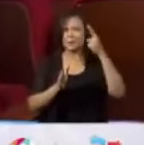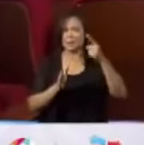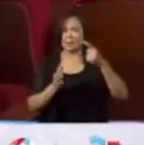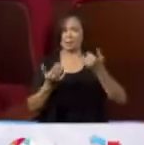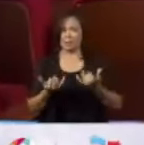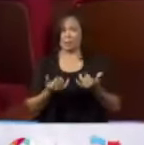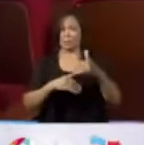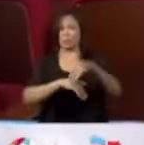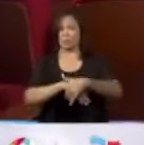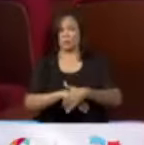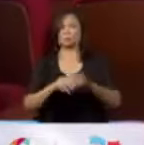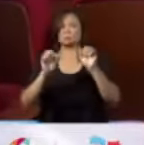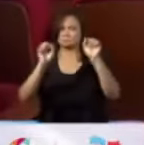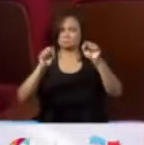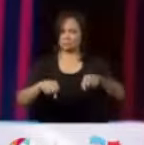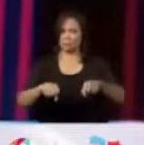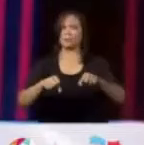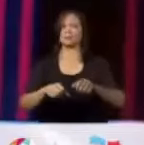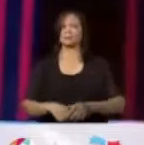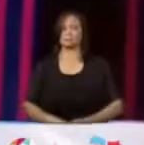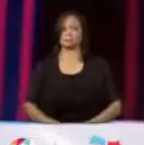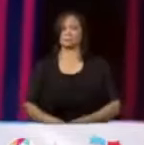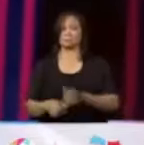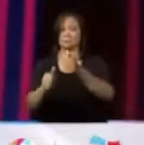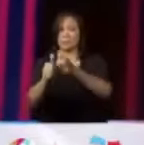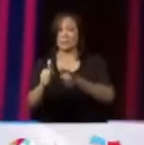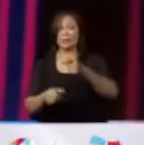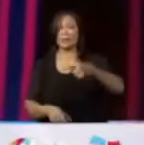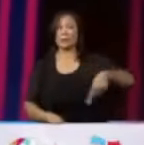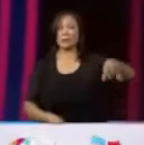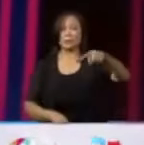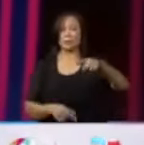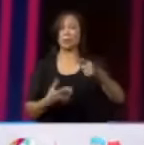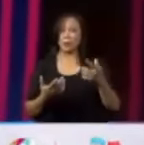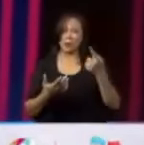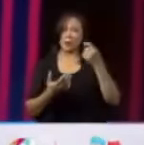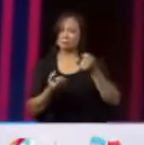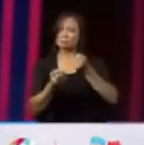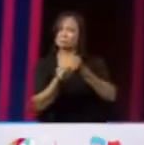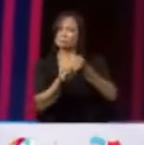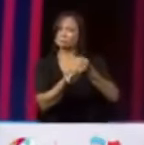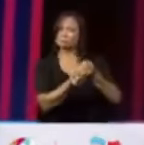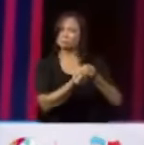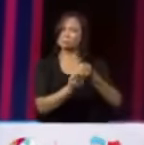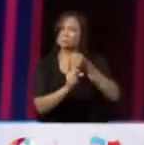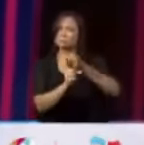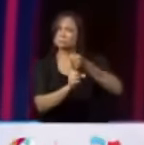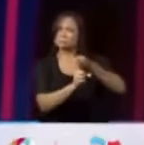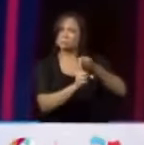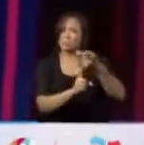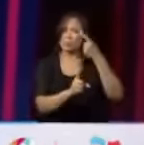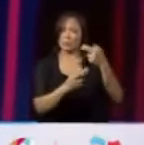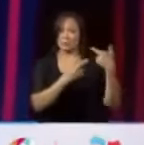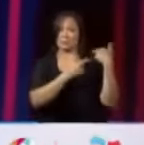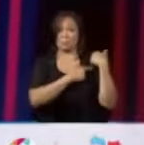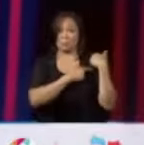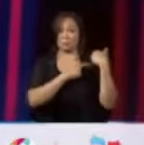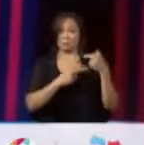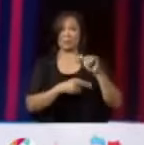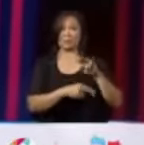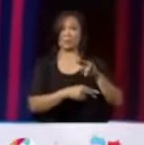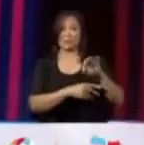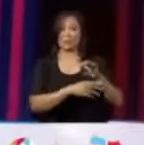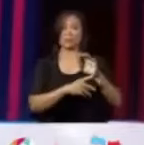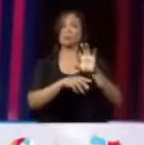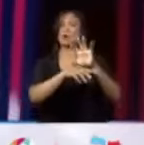para que esta noche sea posible. Cada uno de ustedes ha aportado para que el compromiso de ANGE con la construcción